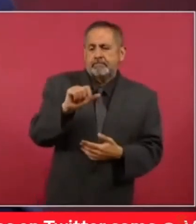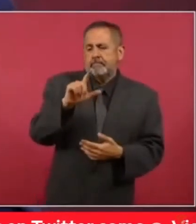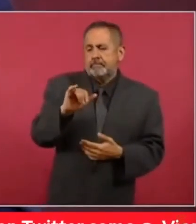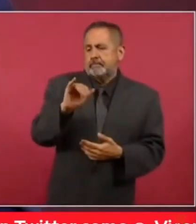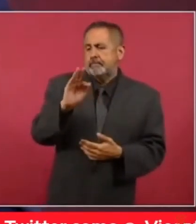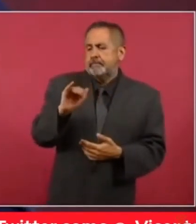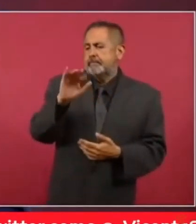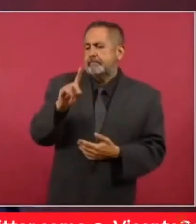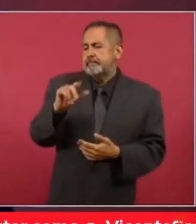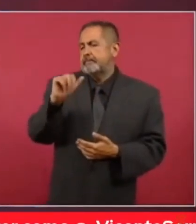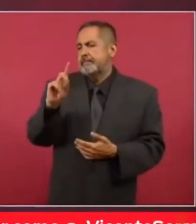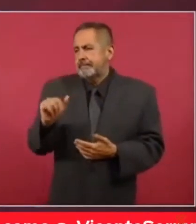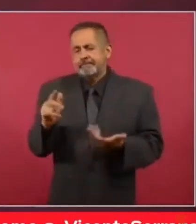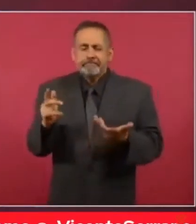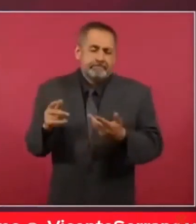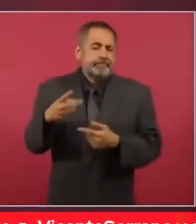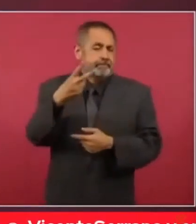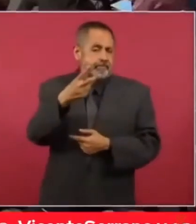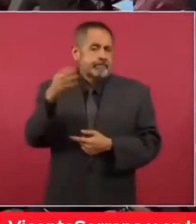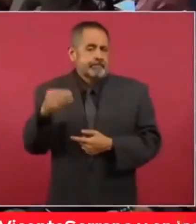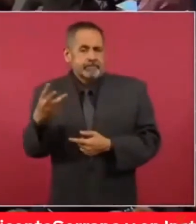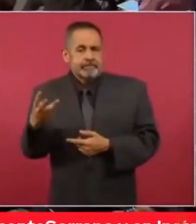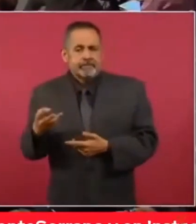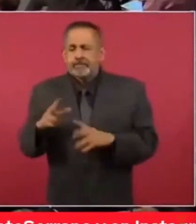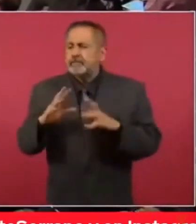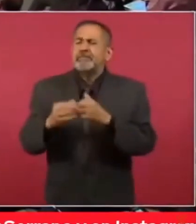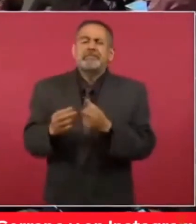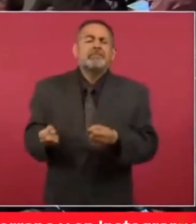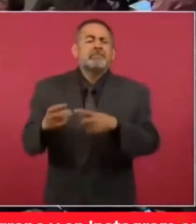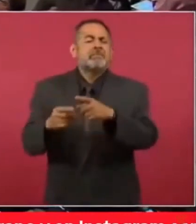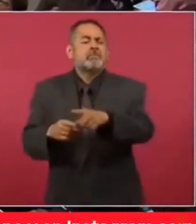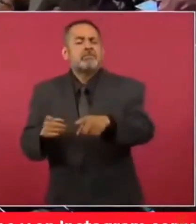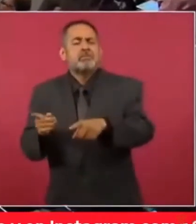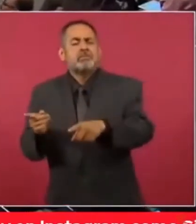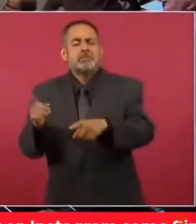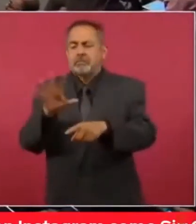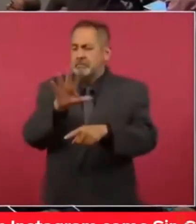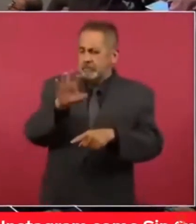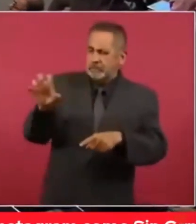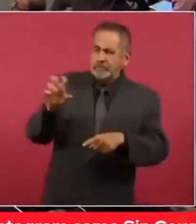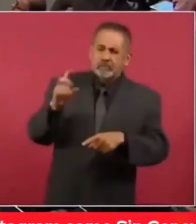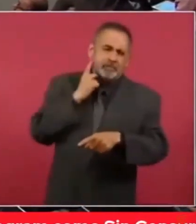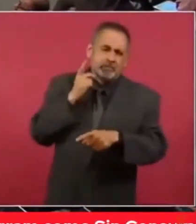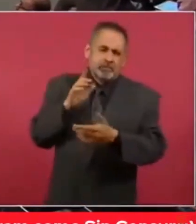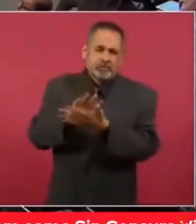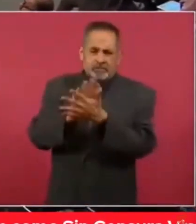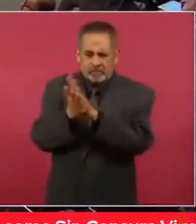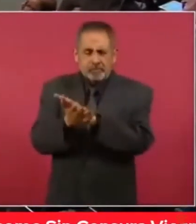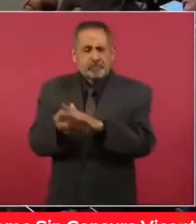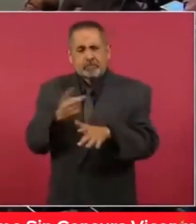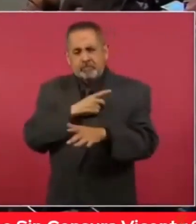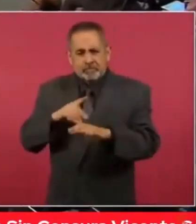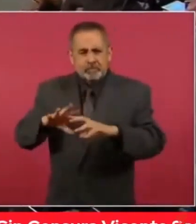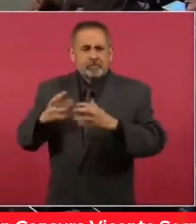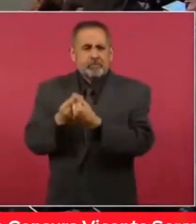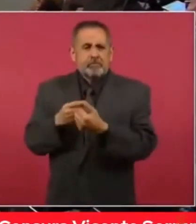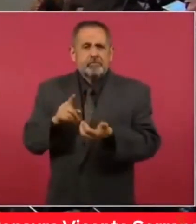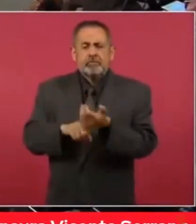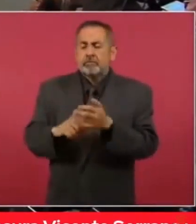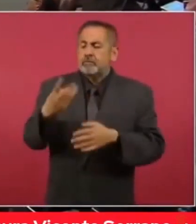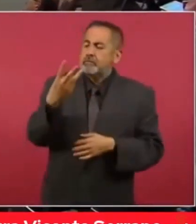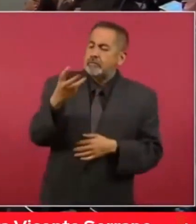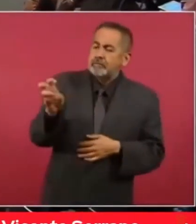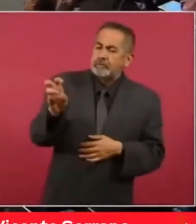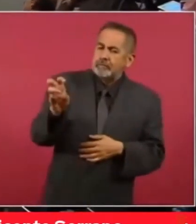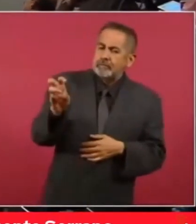2/3 partes. ¿Cuántos son de los 500 diputados que hay que tener?